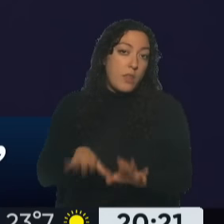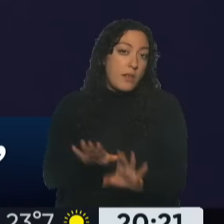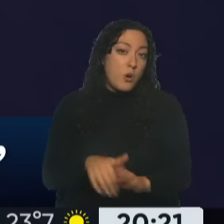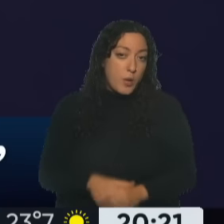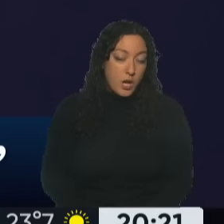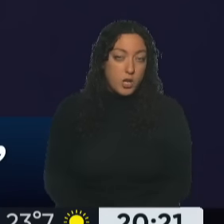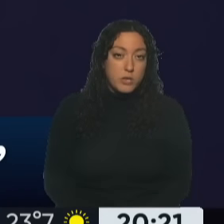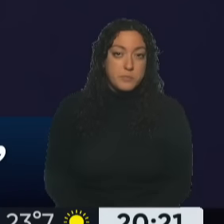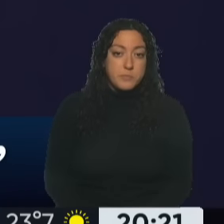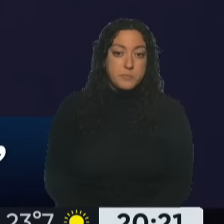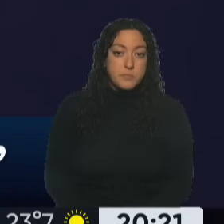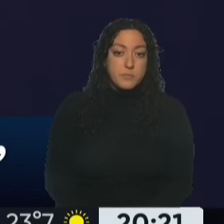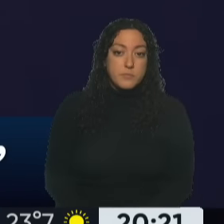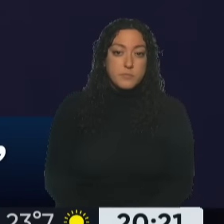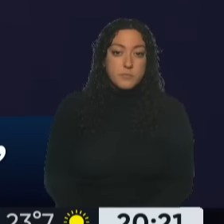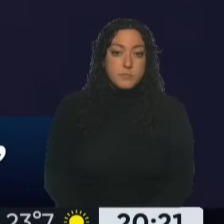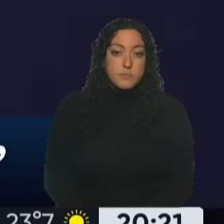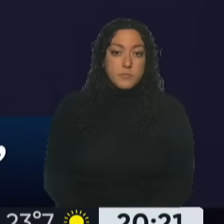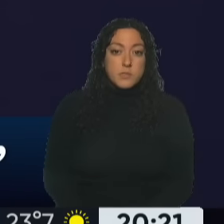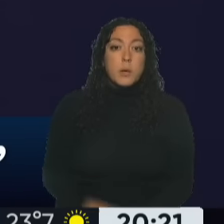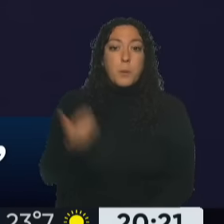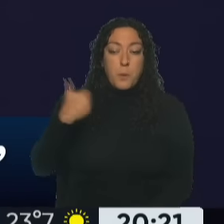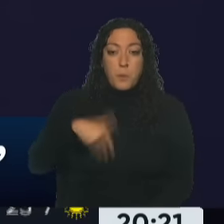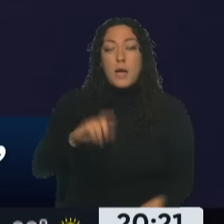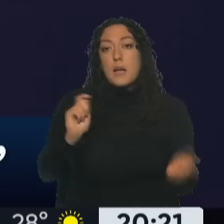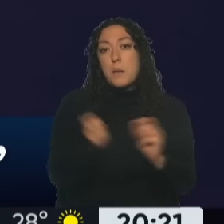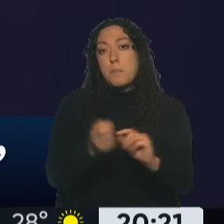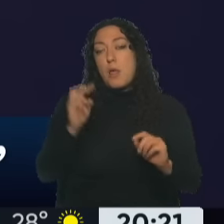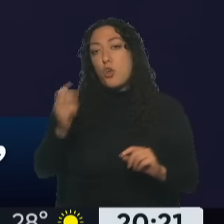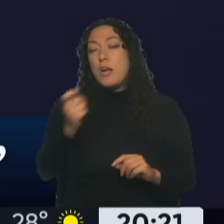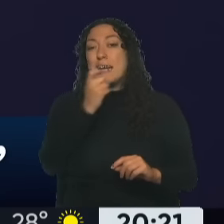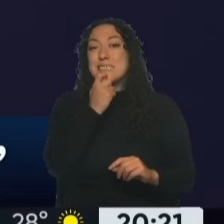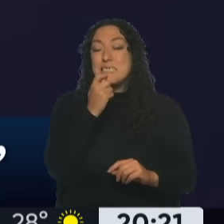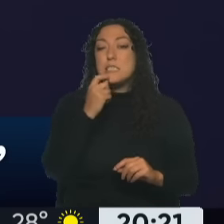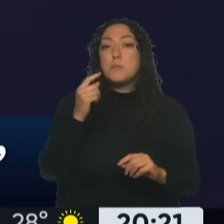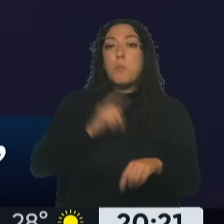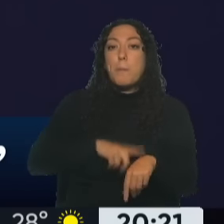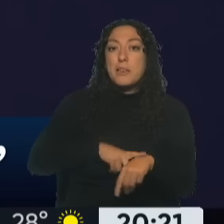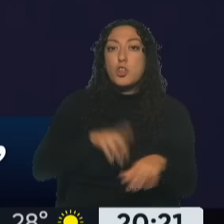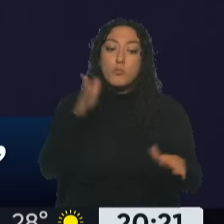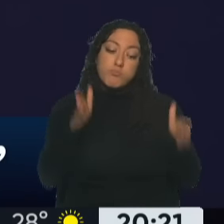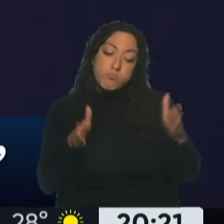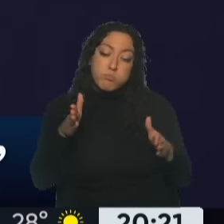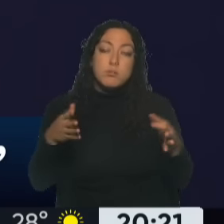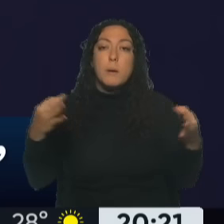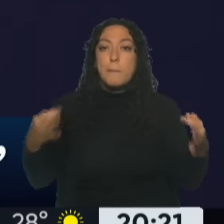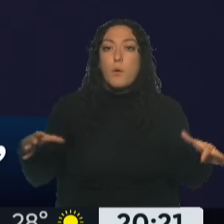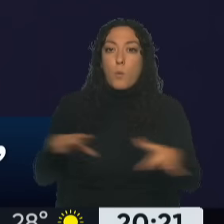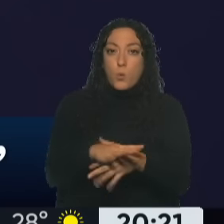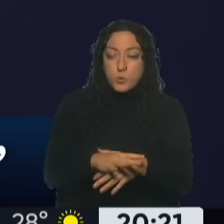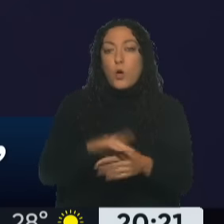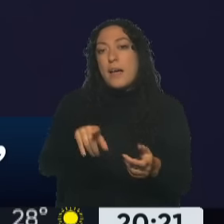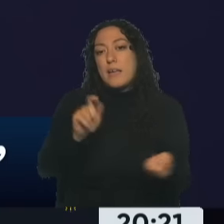gobierno y y se va a hacer cuando las condiciones estén dadas Esa es la